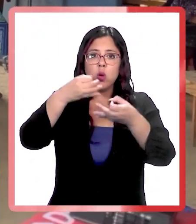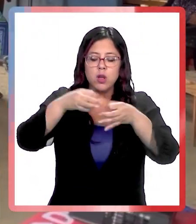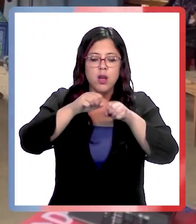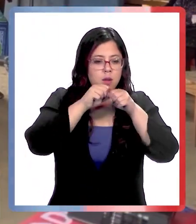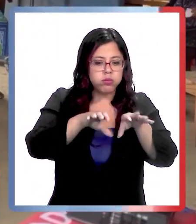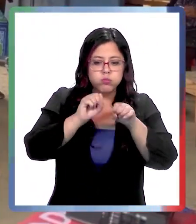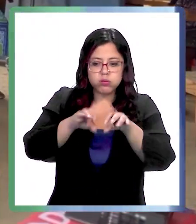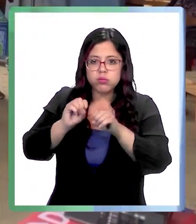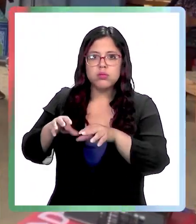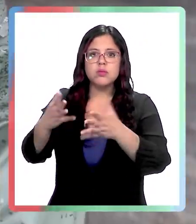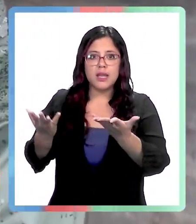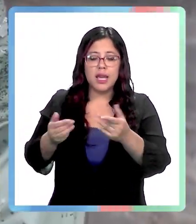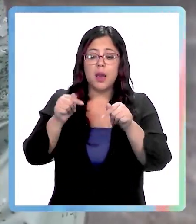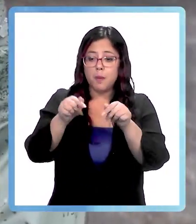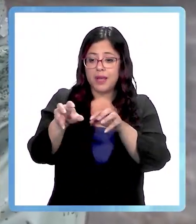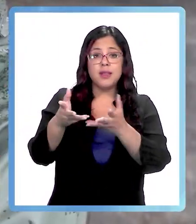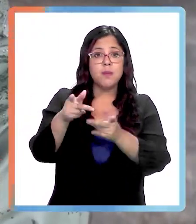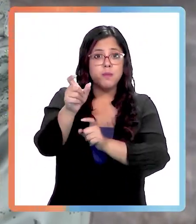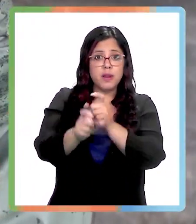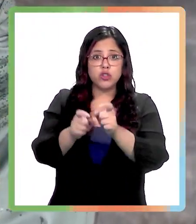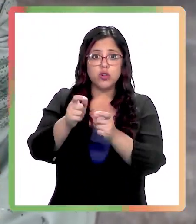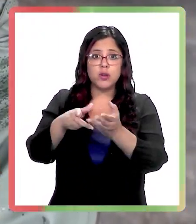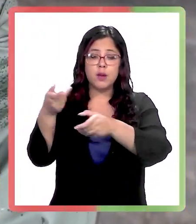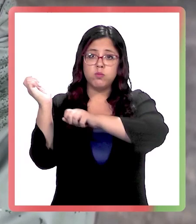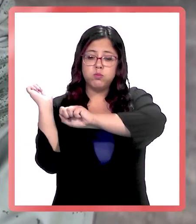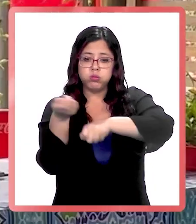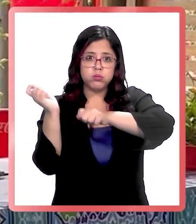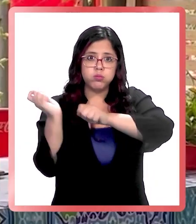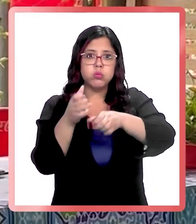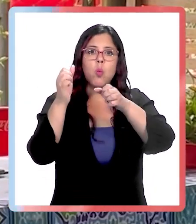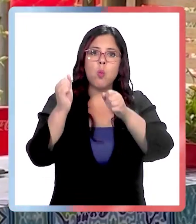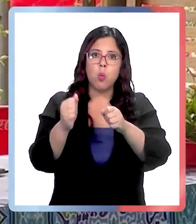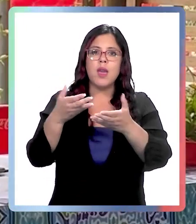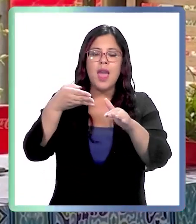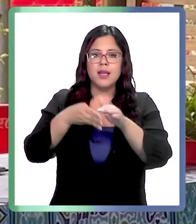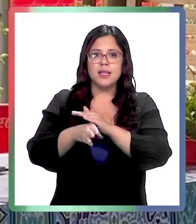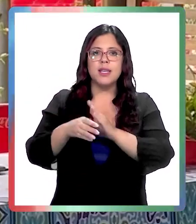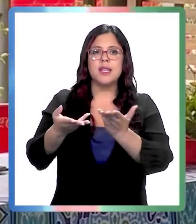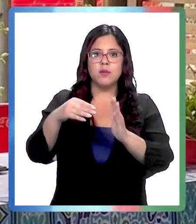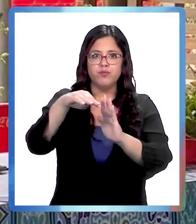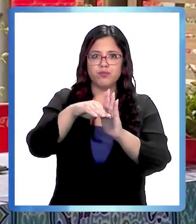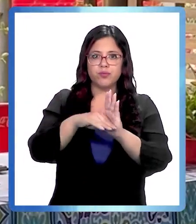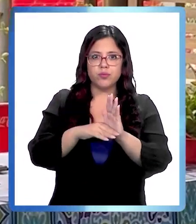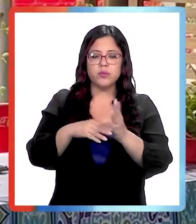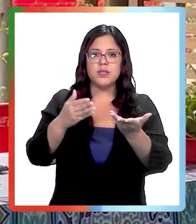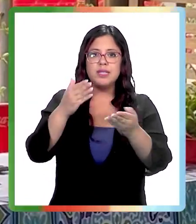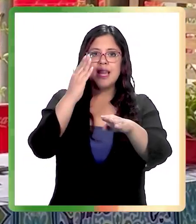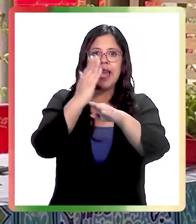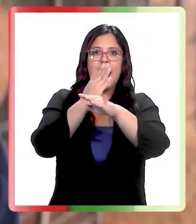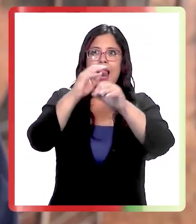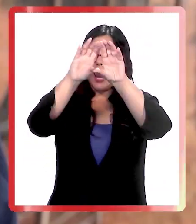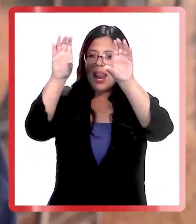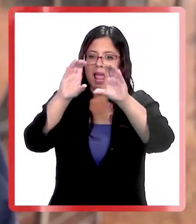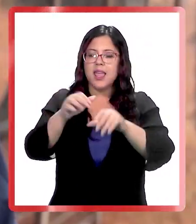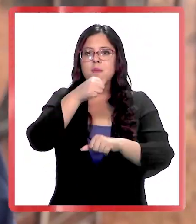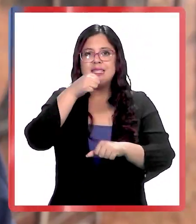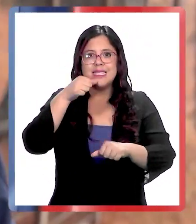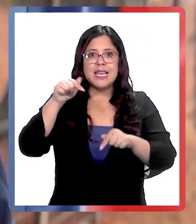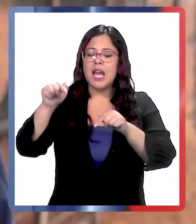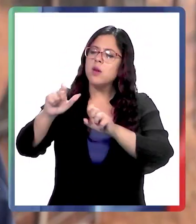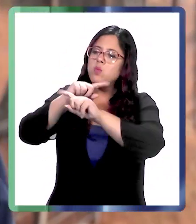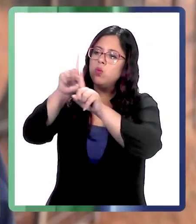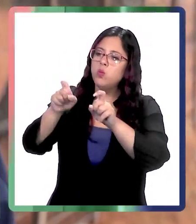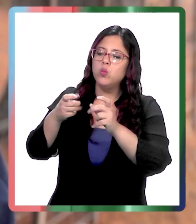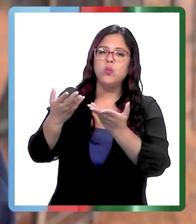y permitir que dichos productores accedan al programa Leña Más Seca. Les venimos a contar sobre el programa y